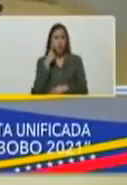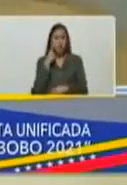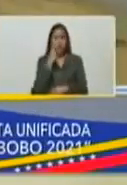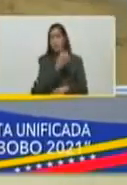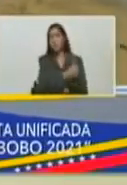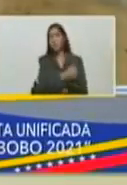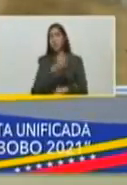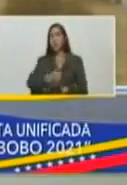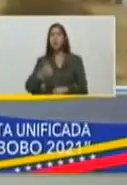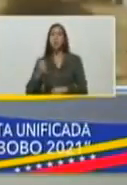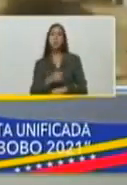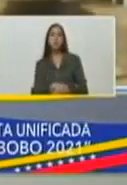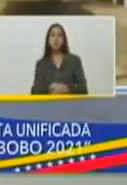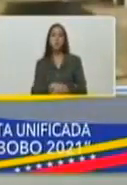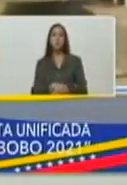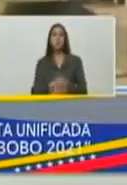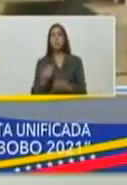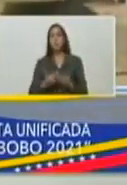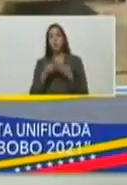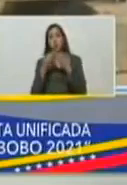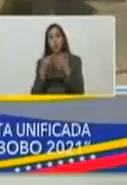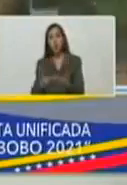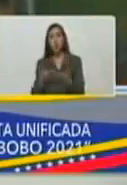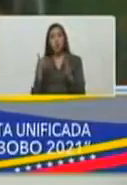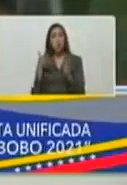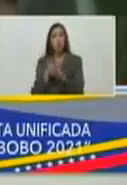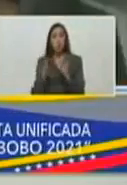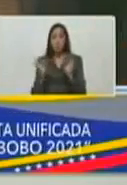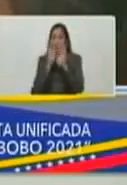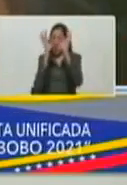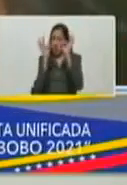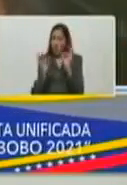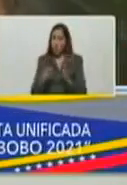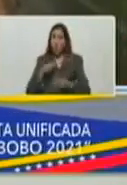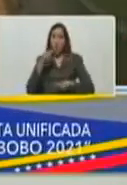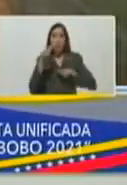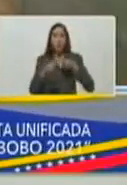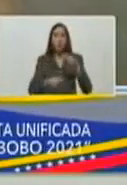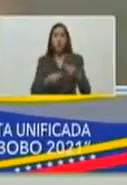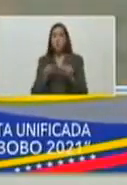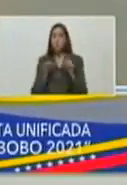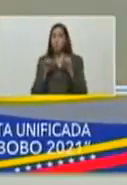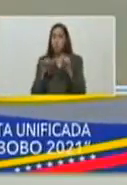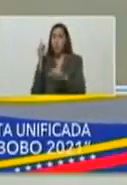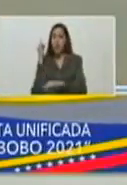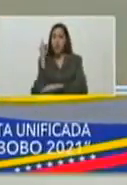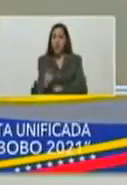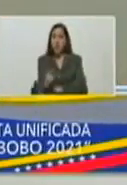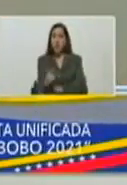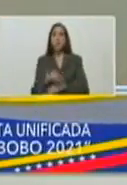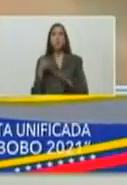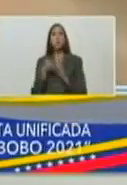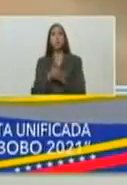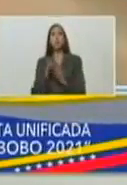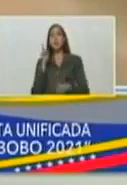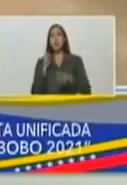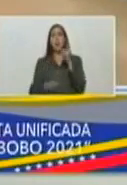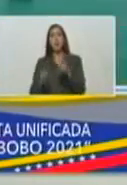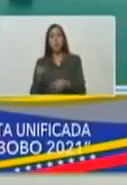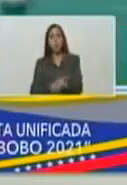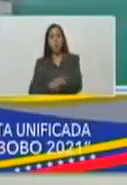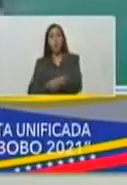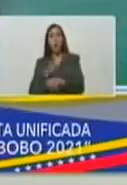correspondientes, determinamos las formas de acción a seguir según el probable carácter de las